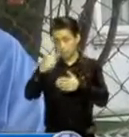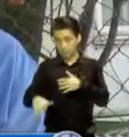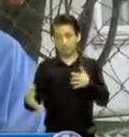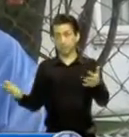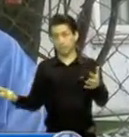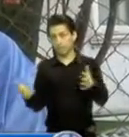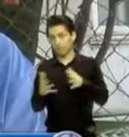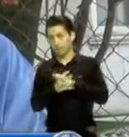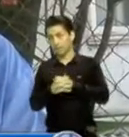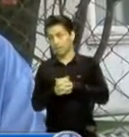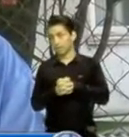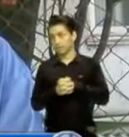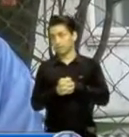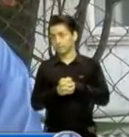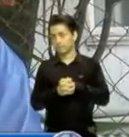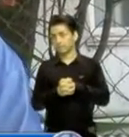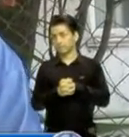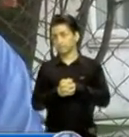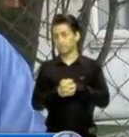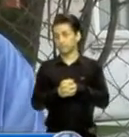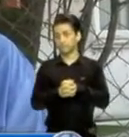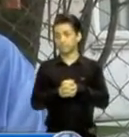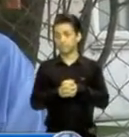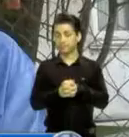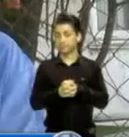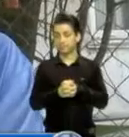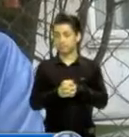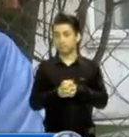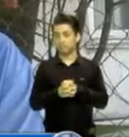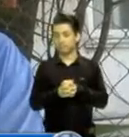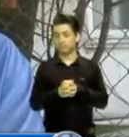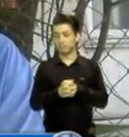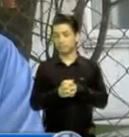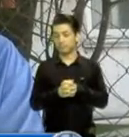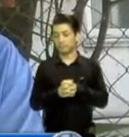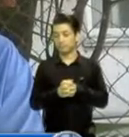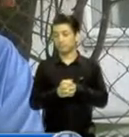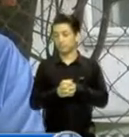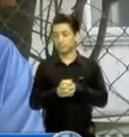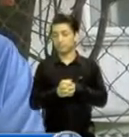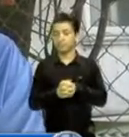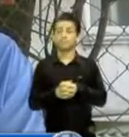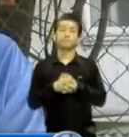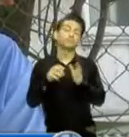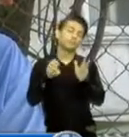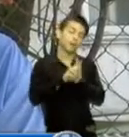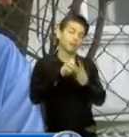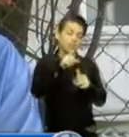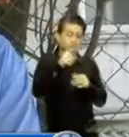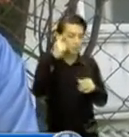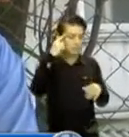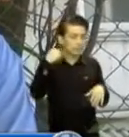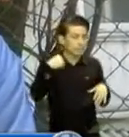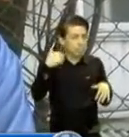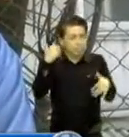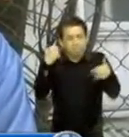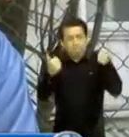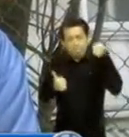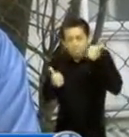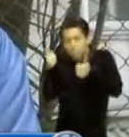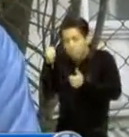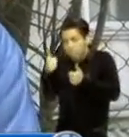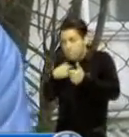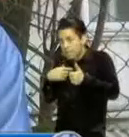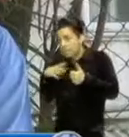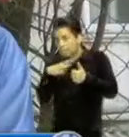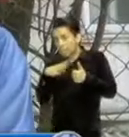sospecha de que pudiese ser COVID, ya pasa directamente al área COVID, al área